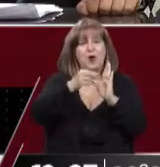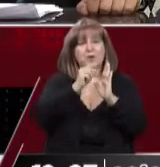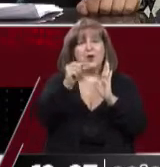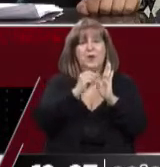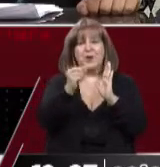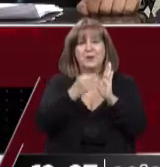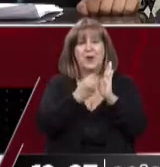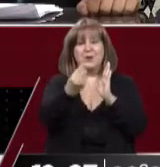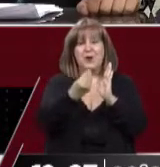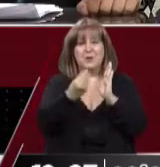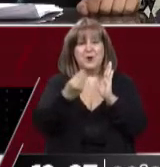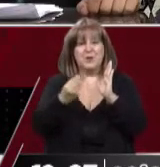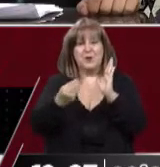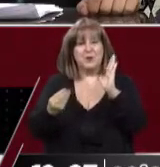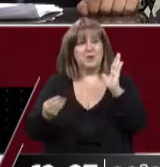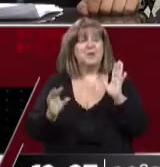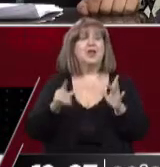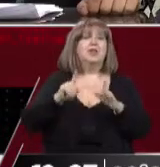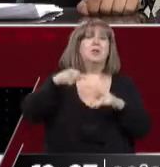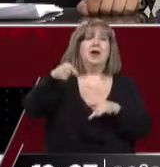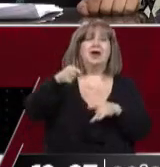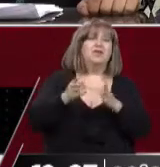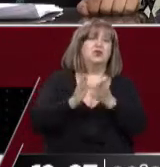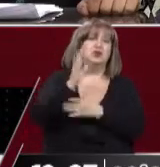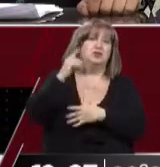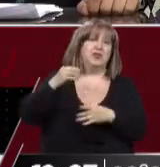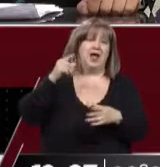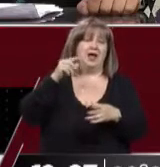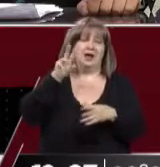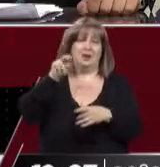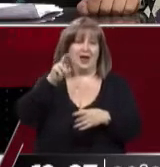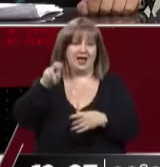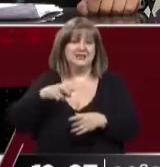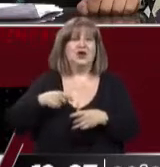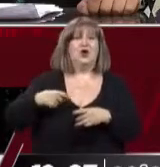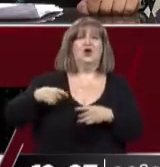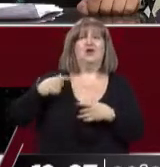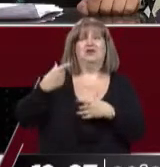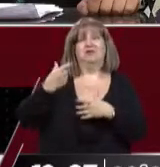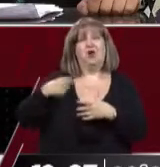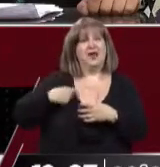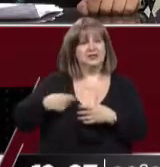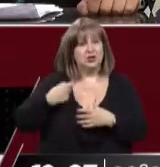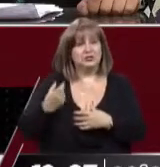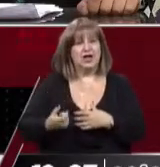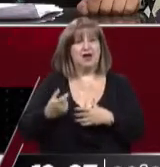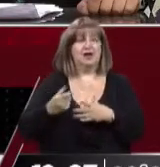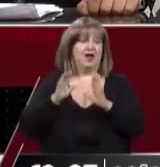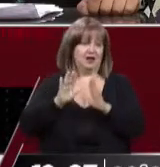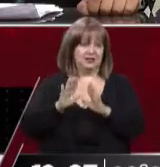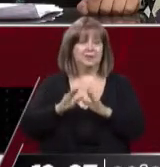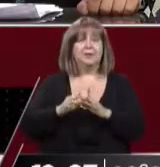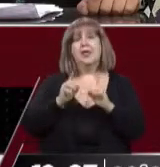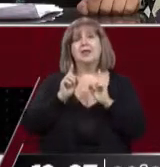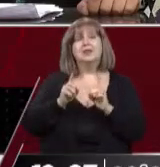un empleo de relación de dependencia que le garantice seguridad social, aportes y demás, pero que también tiene presente la idea